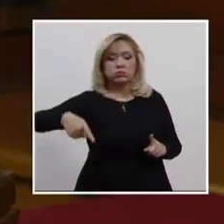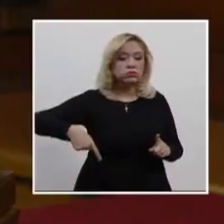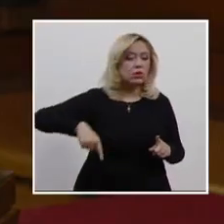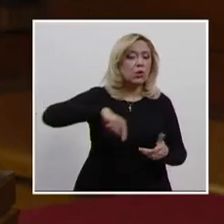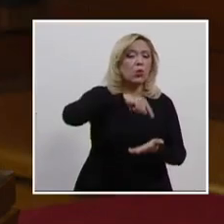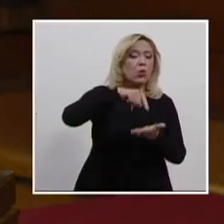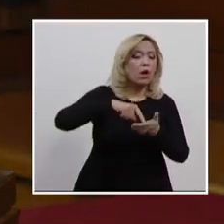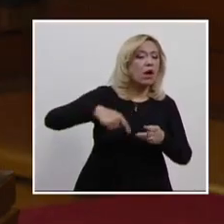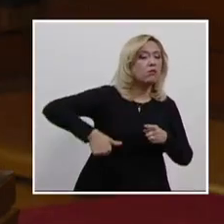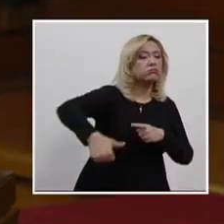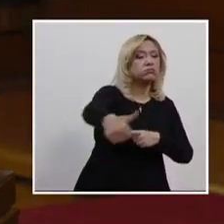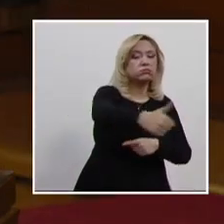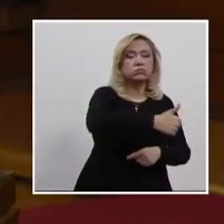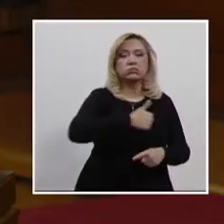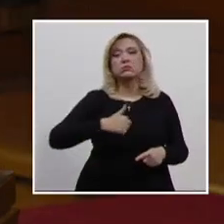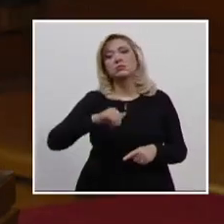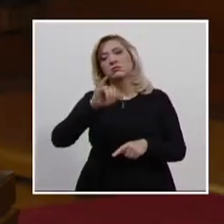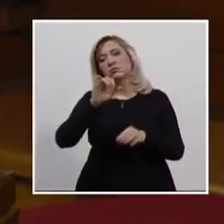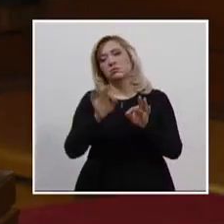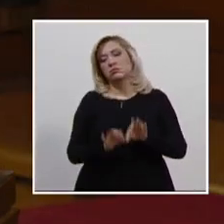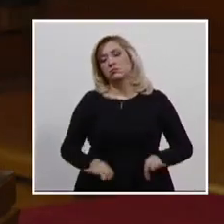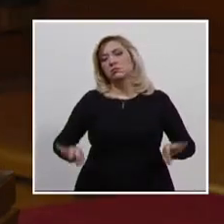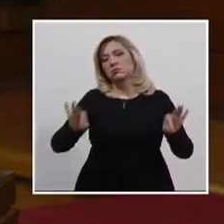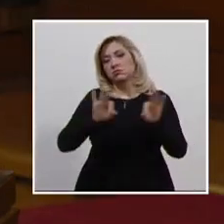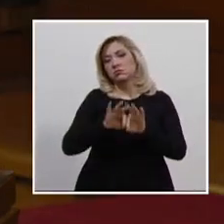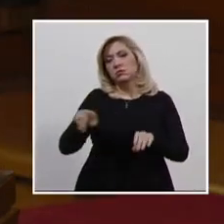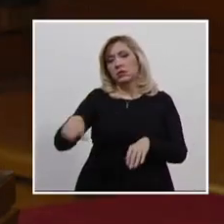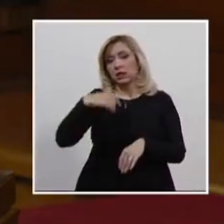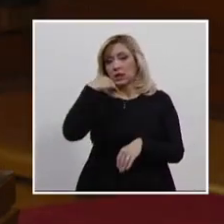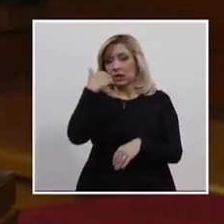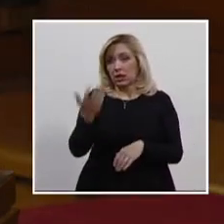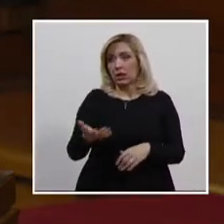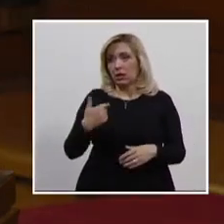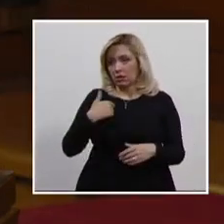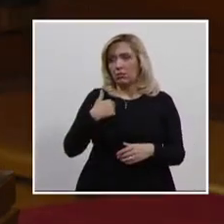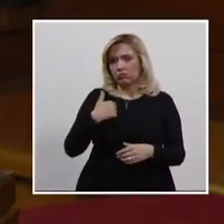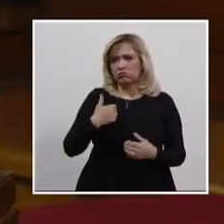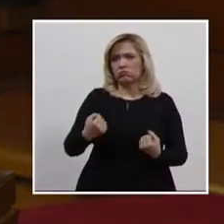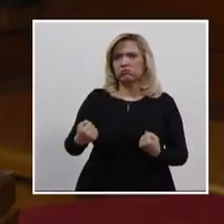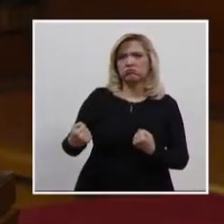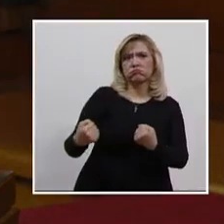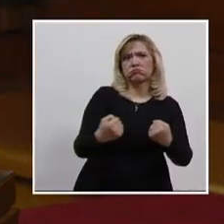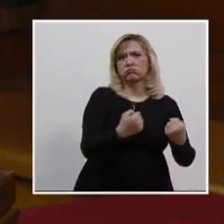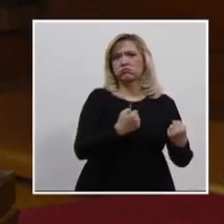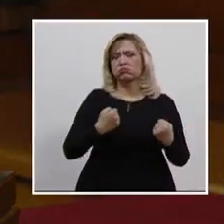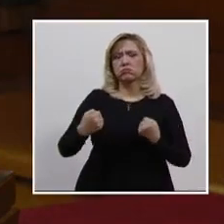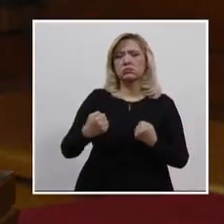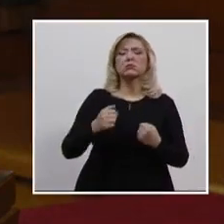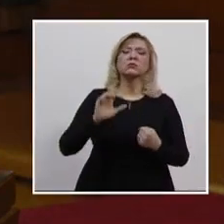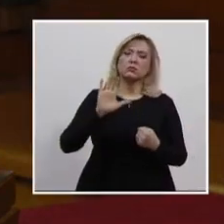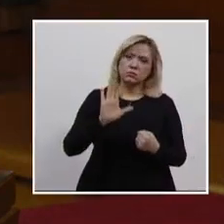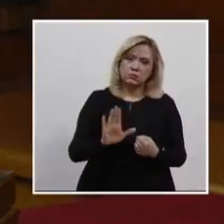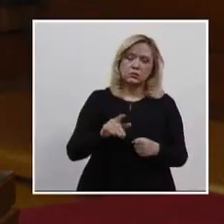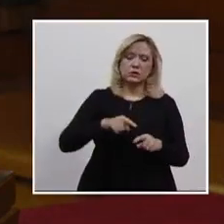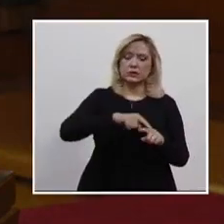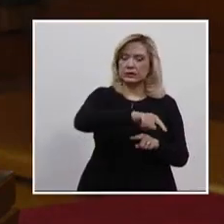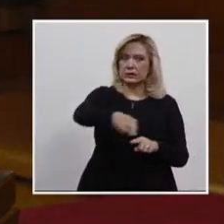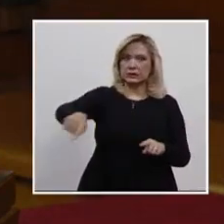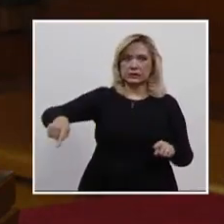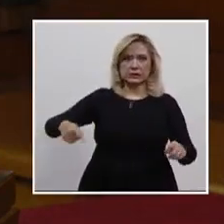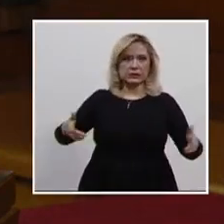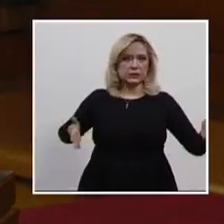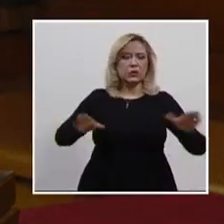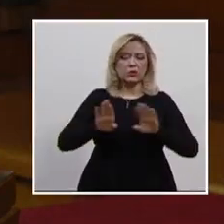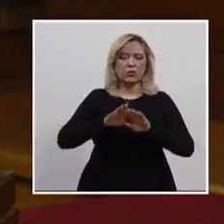los vehículos que se deseen destinar a este tipo de servicio. Y también coincido en el requisito